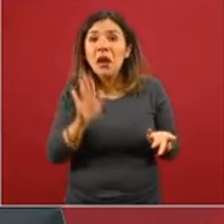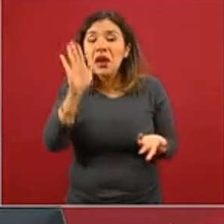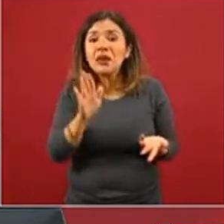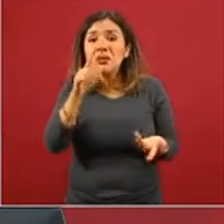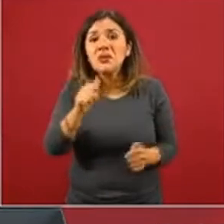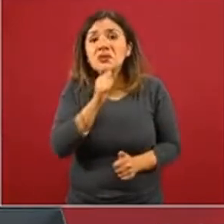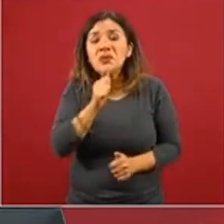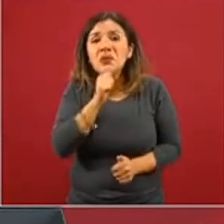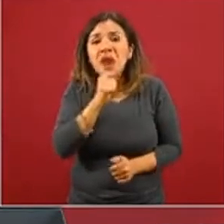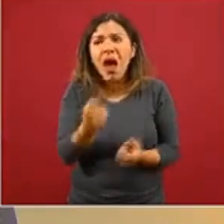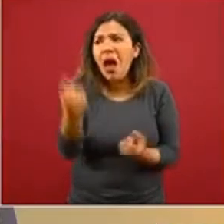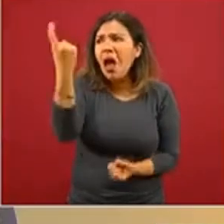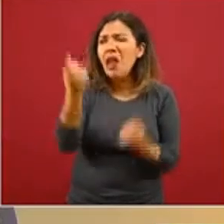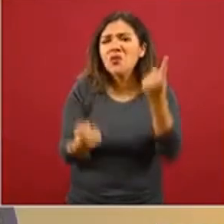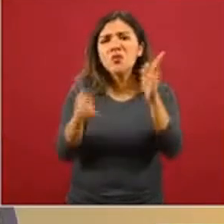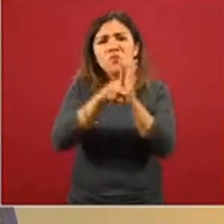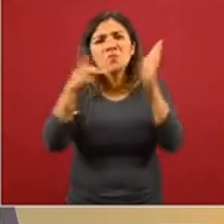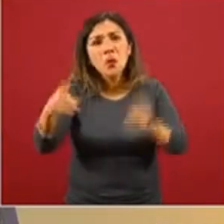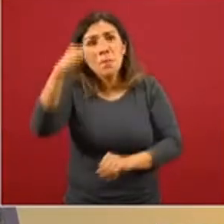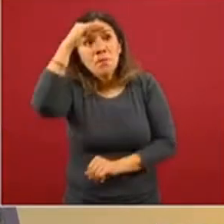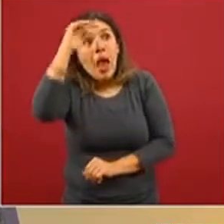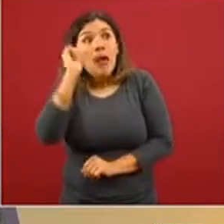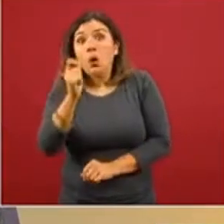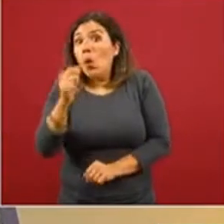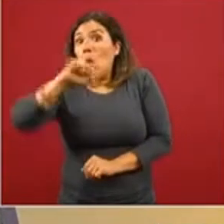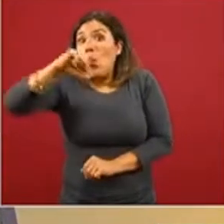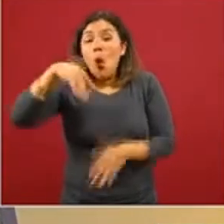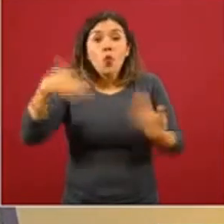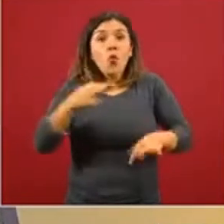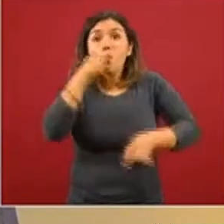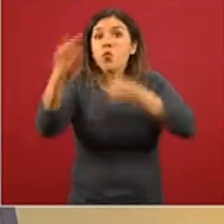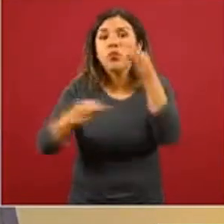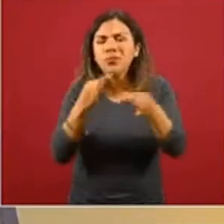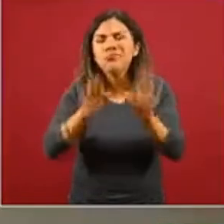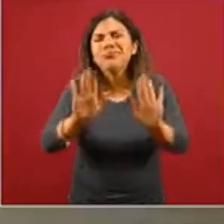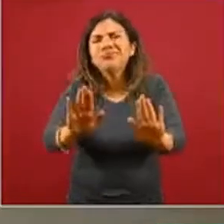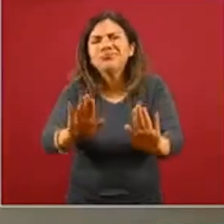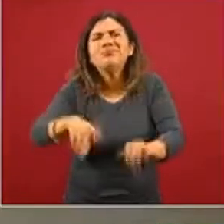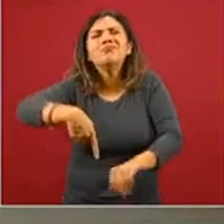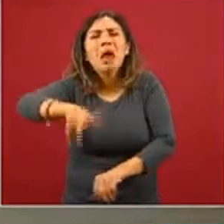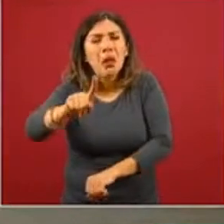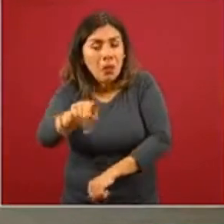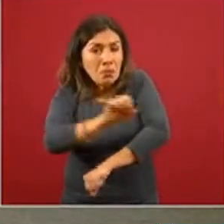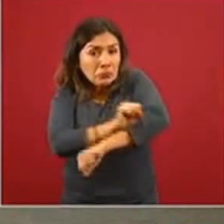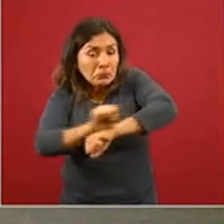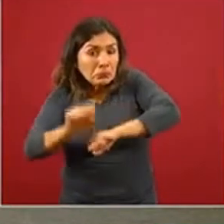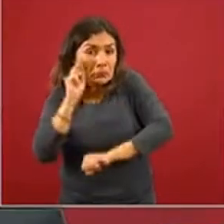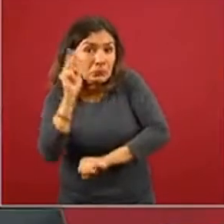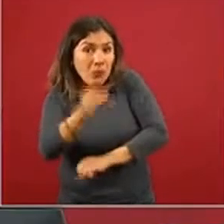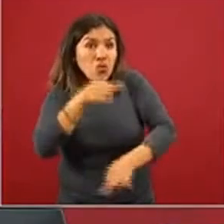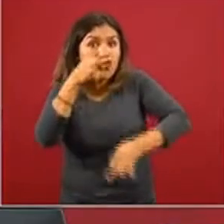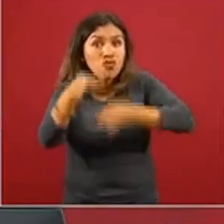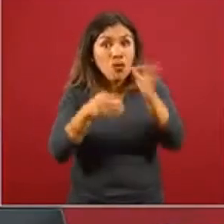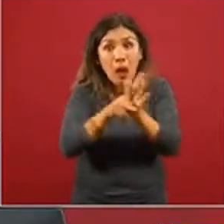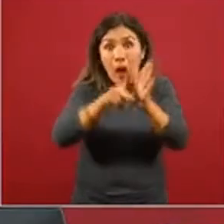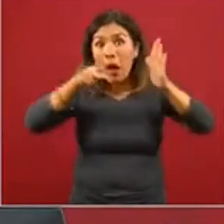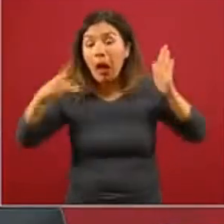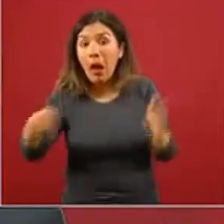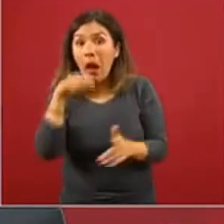todavía algunos periódicos lo toman como una noticia, pero no nos quedemos con la simpleza de que la noticia